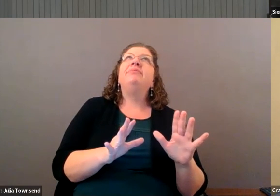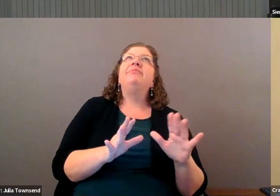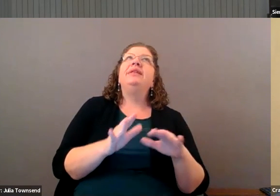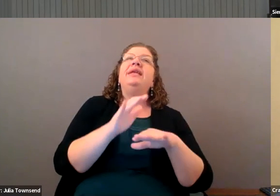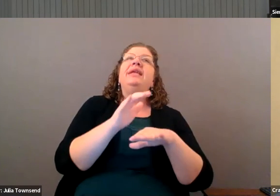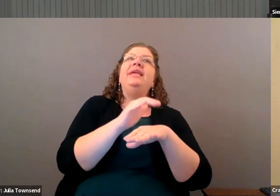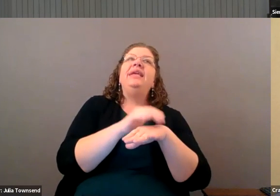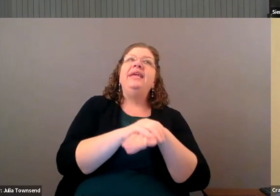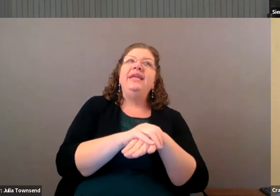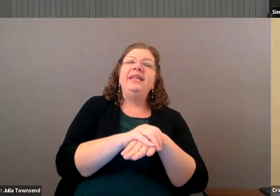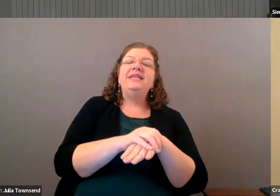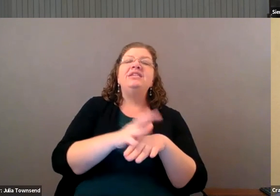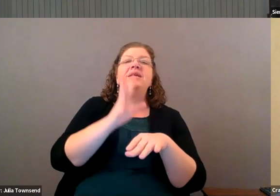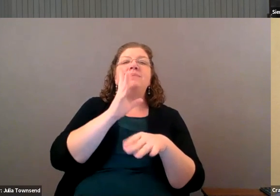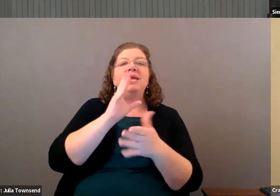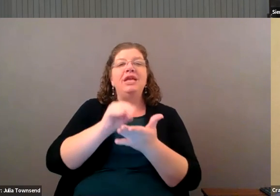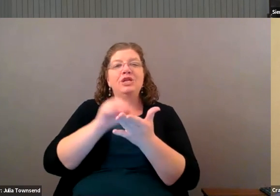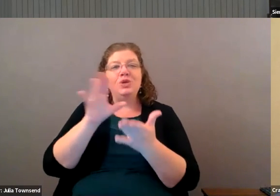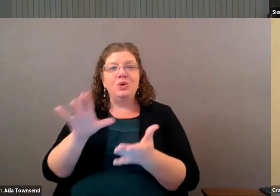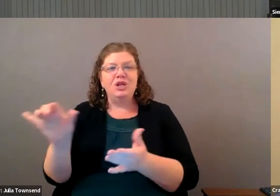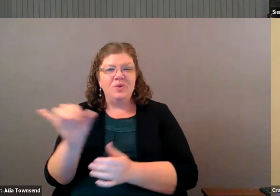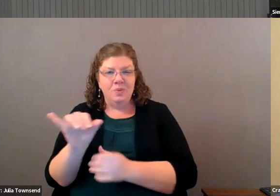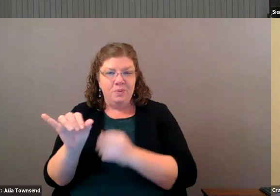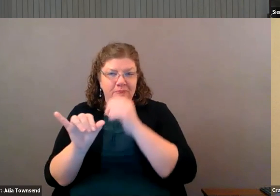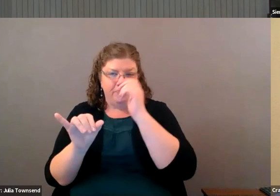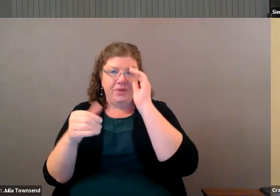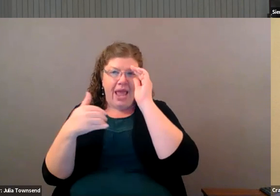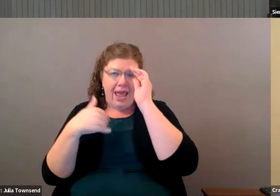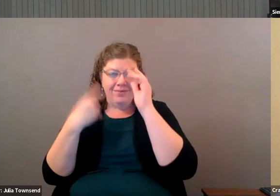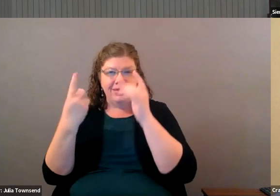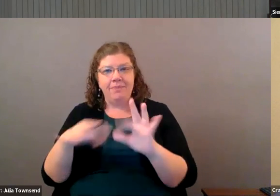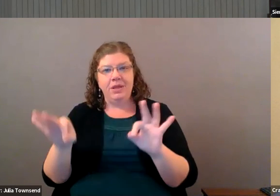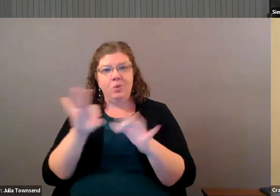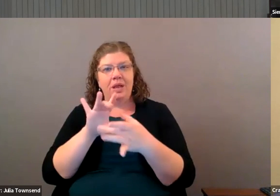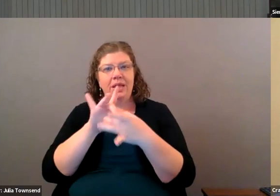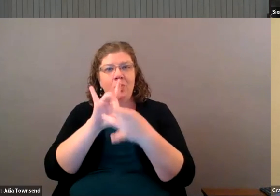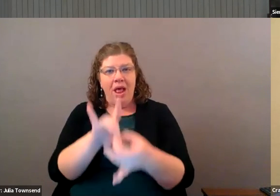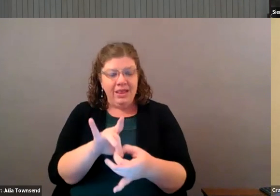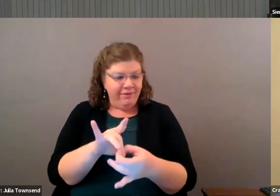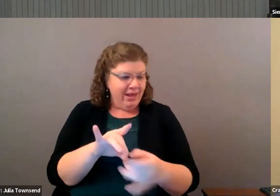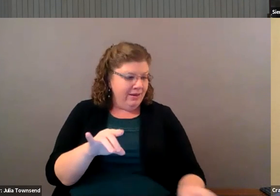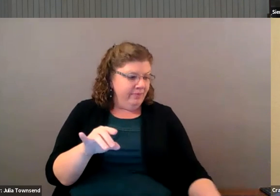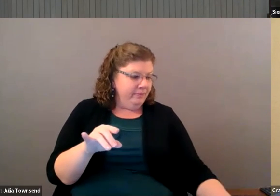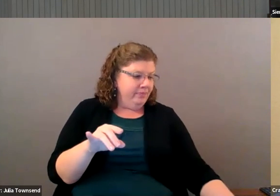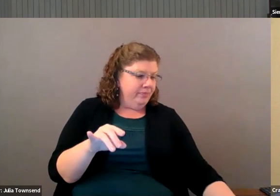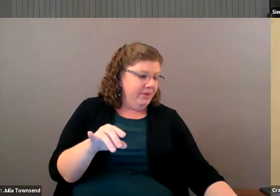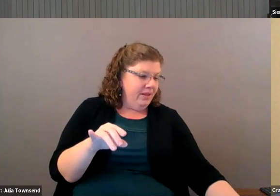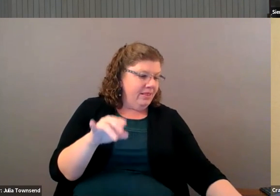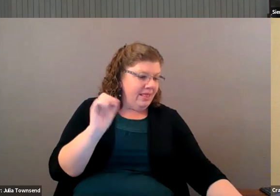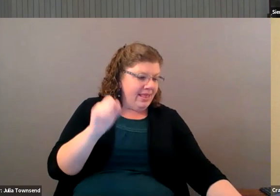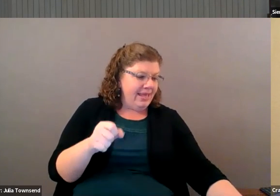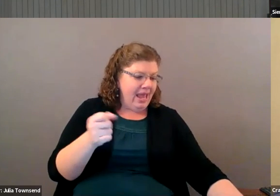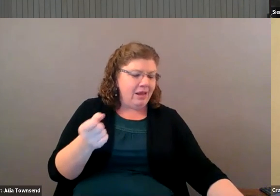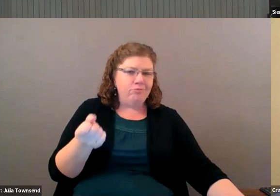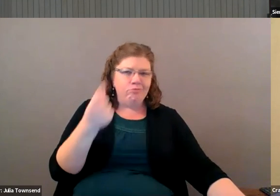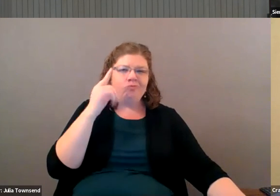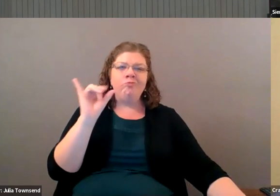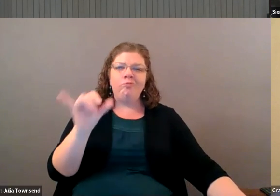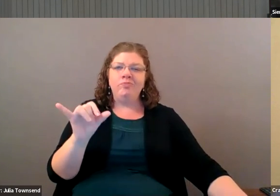y así como los estudiantes que hablan inglés para tener algo relevante y algo que puedan comprender.